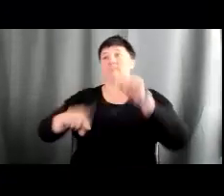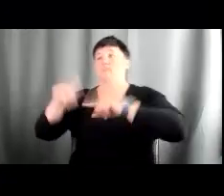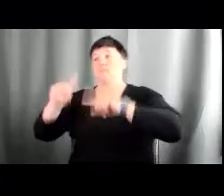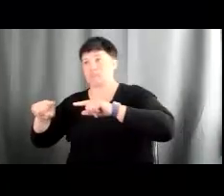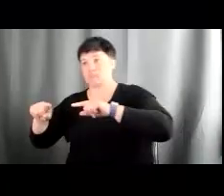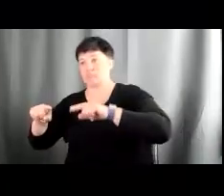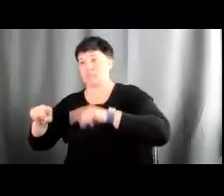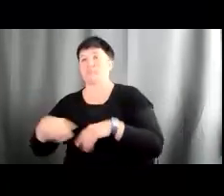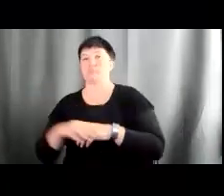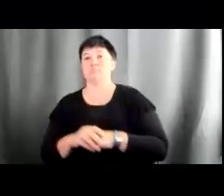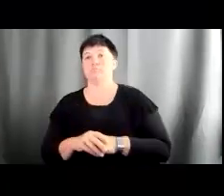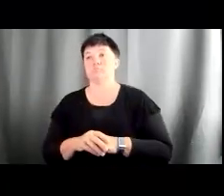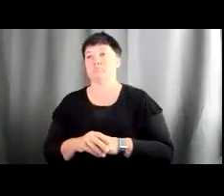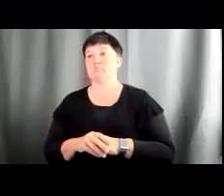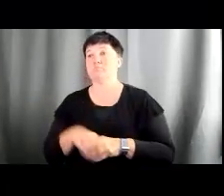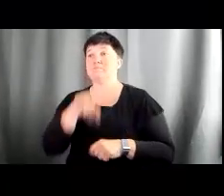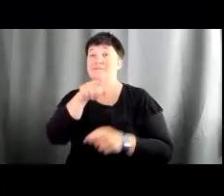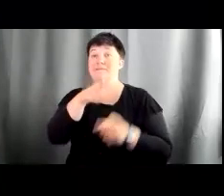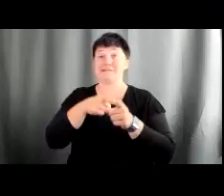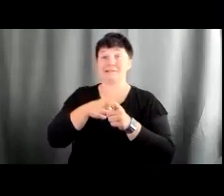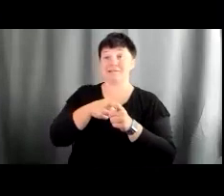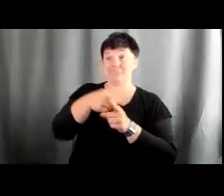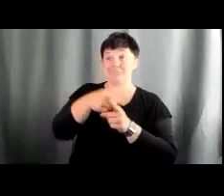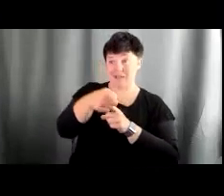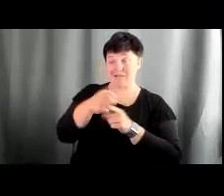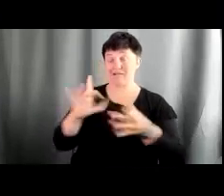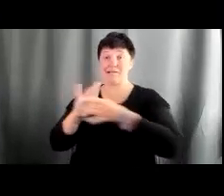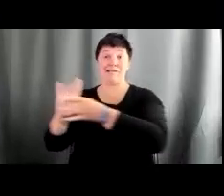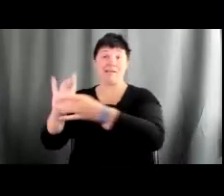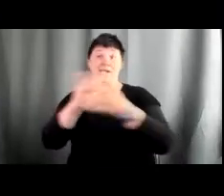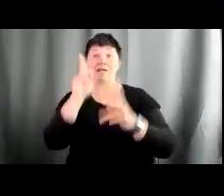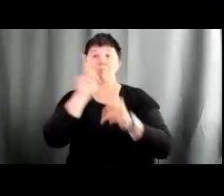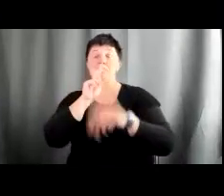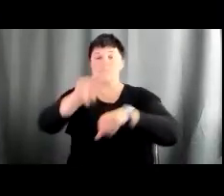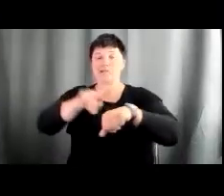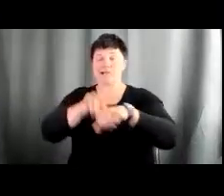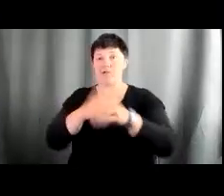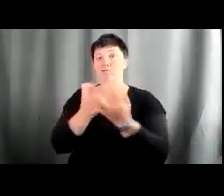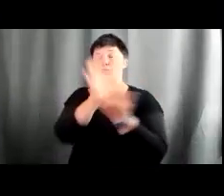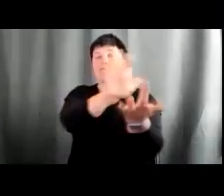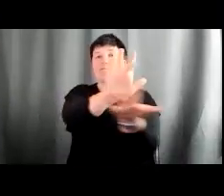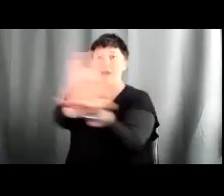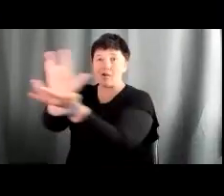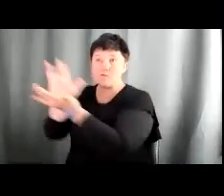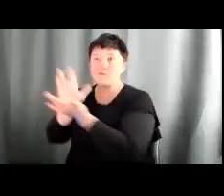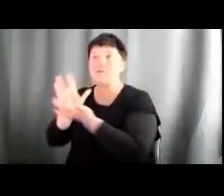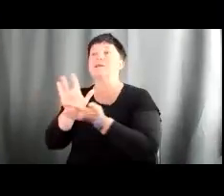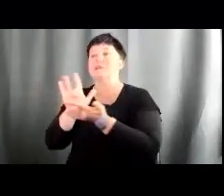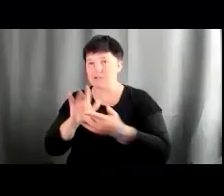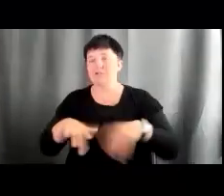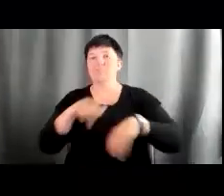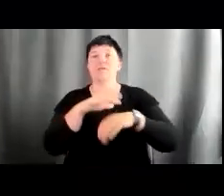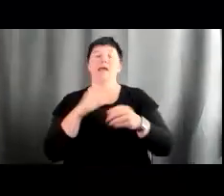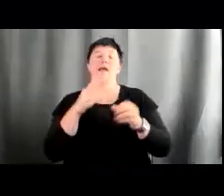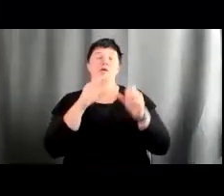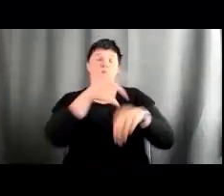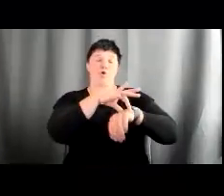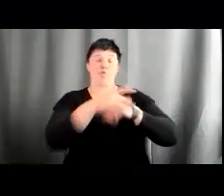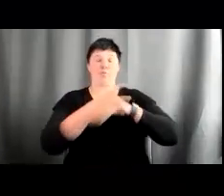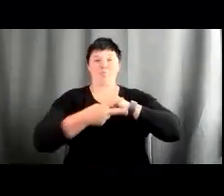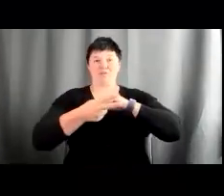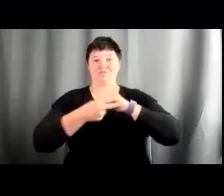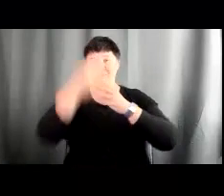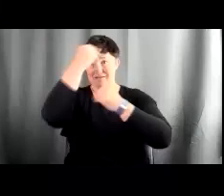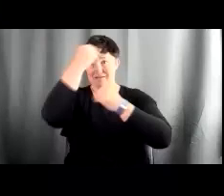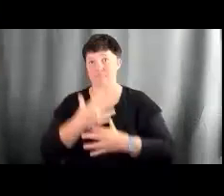para supervisar de todo, desde apagones a montones de excrementos de rinoceronte en peligro de extinción. Le apasiona conectar a la gente con